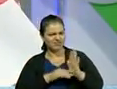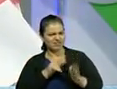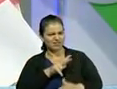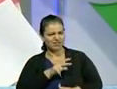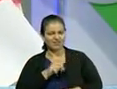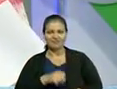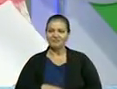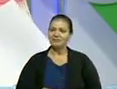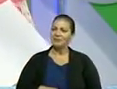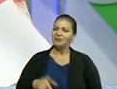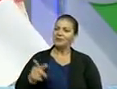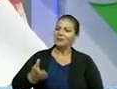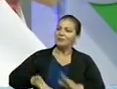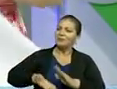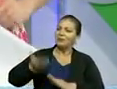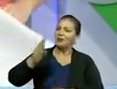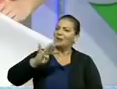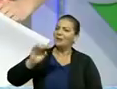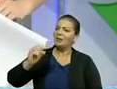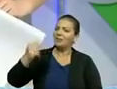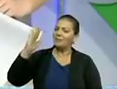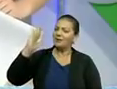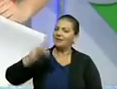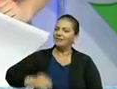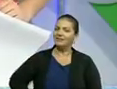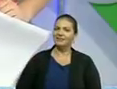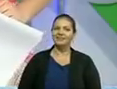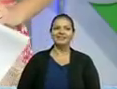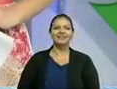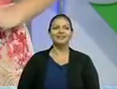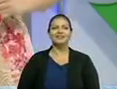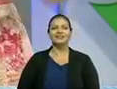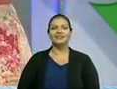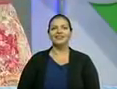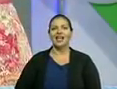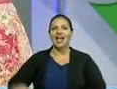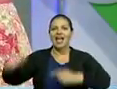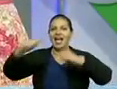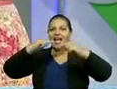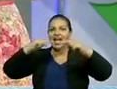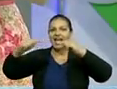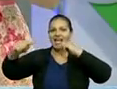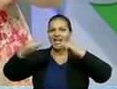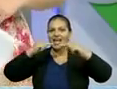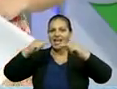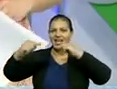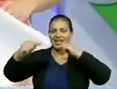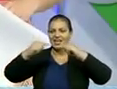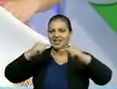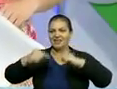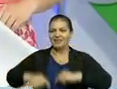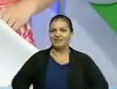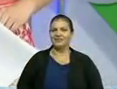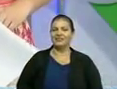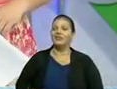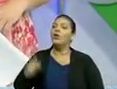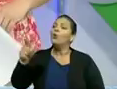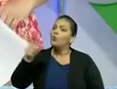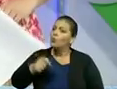Bueno, ya sueña. ¿Quién tiene 40? ¿Quién tiene 40? No. La abuelita de él dice que tiene 40 años.